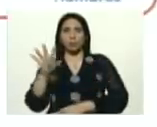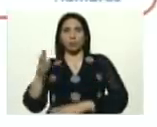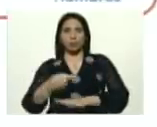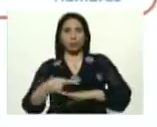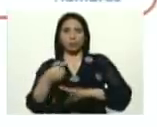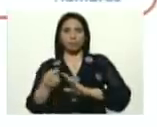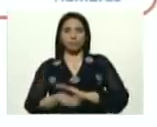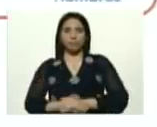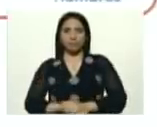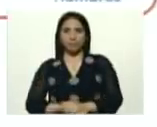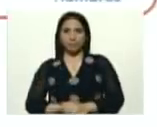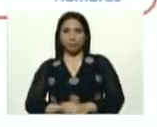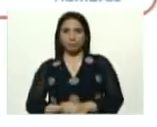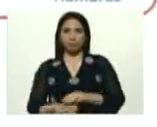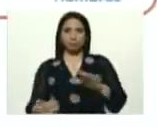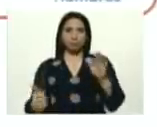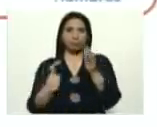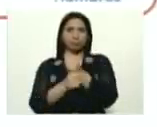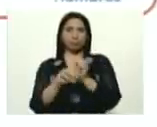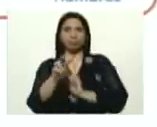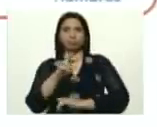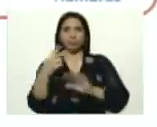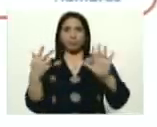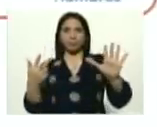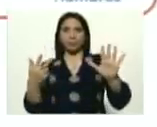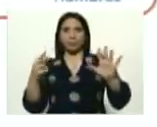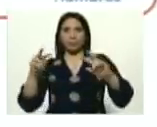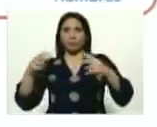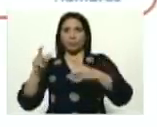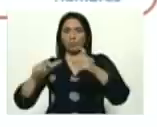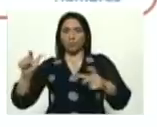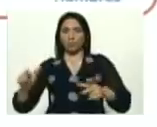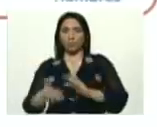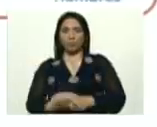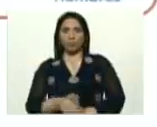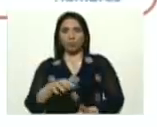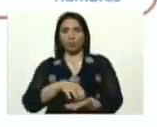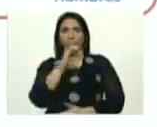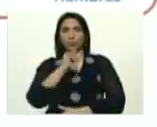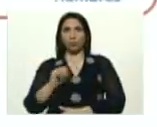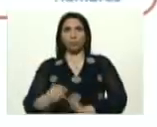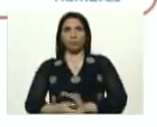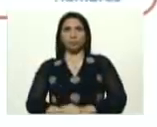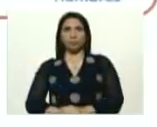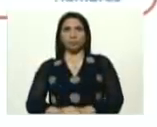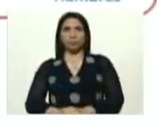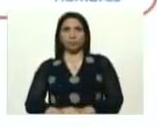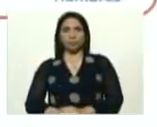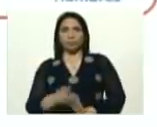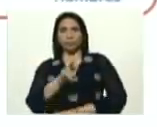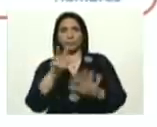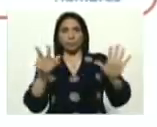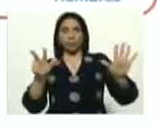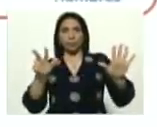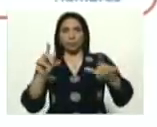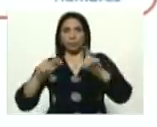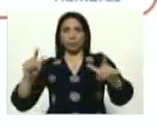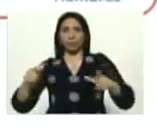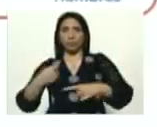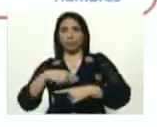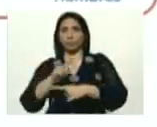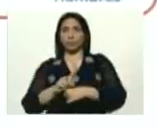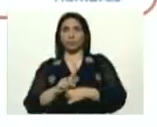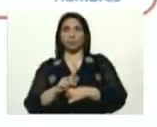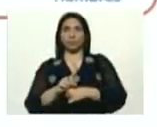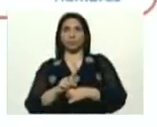horas se han detectado 28 casos en el estado Zulia. De estos 28 casos,